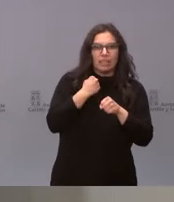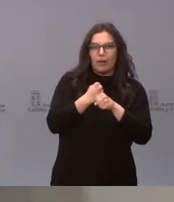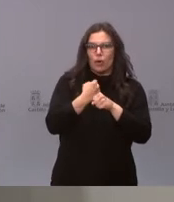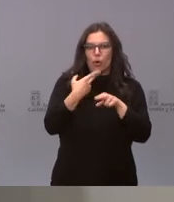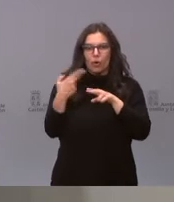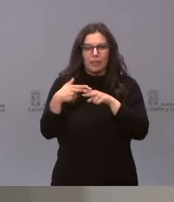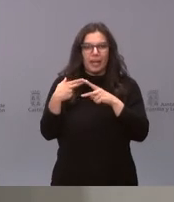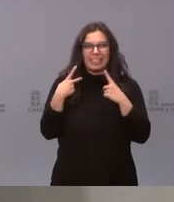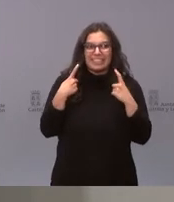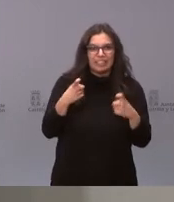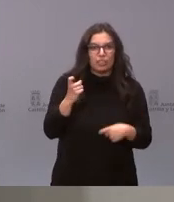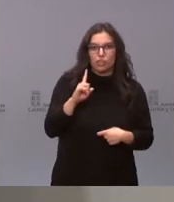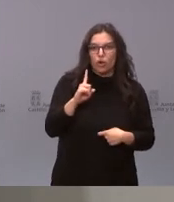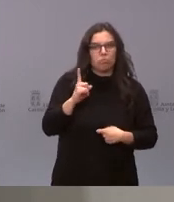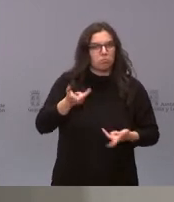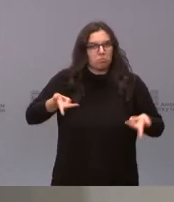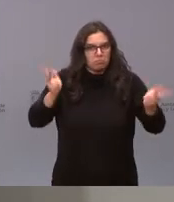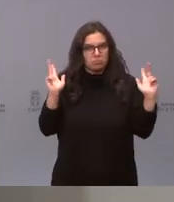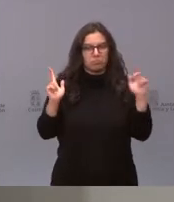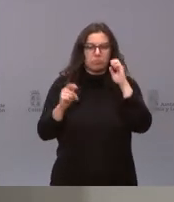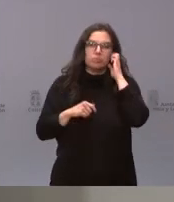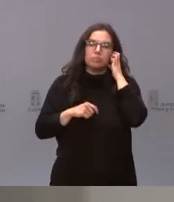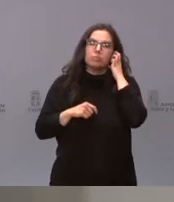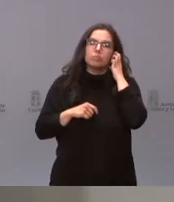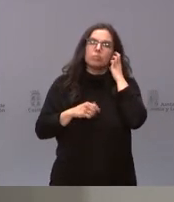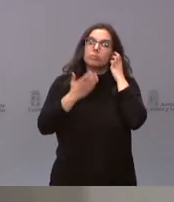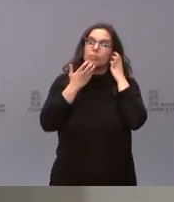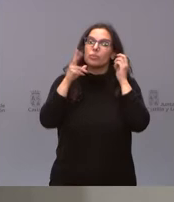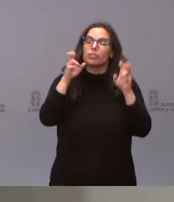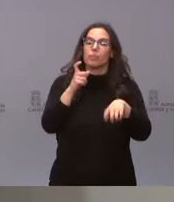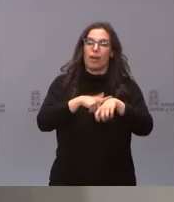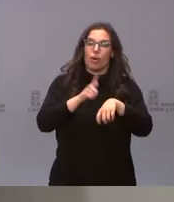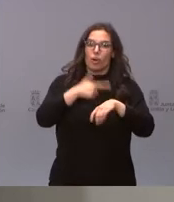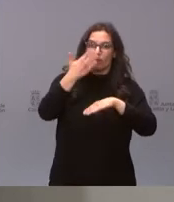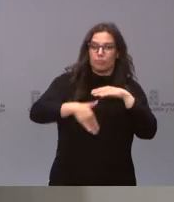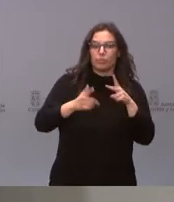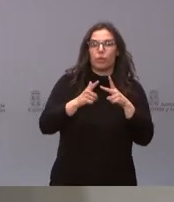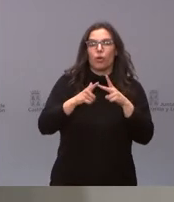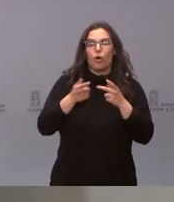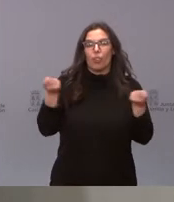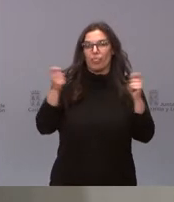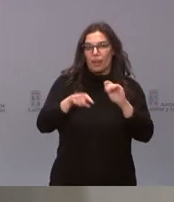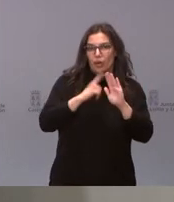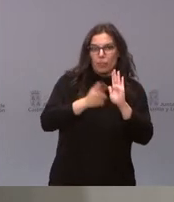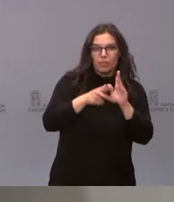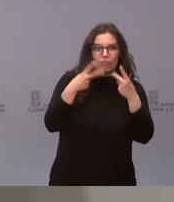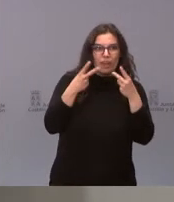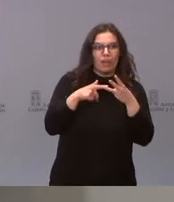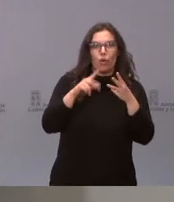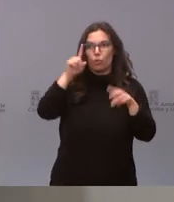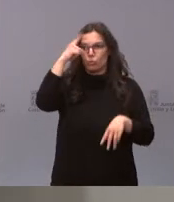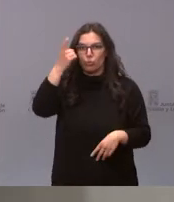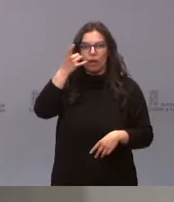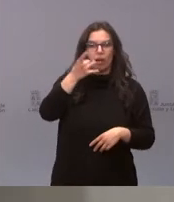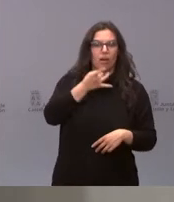esencial las medidas más restrictivas de limitación horaria de la actividad no esencial cierre total de la hostelería cierre de la cultura 12 y